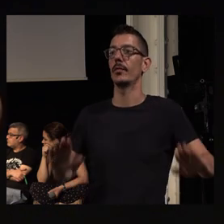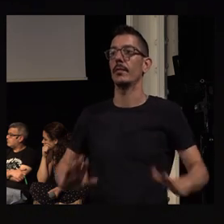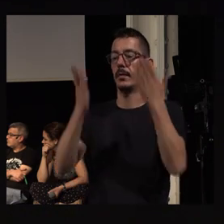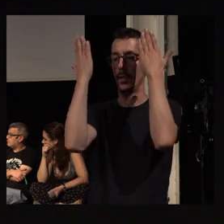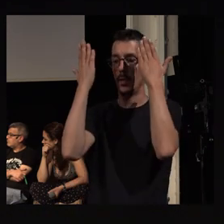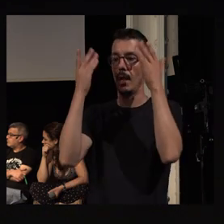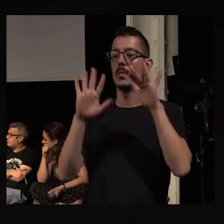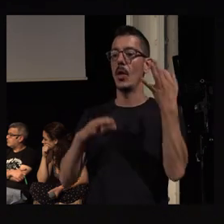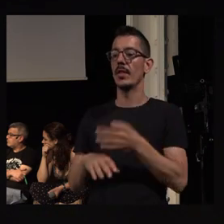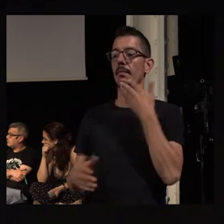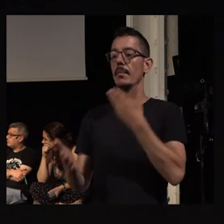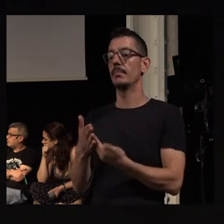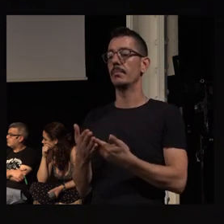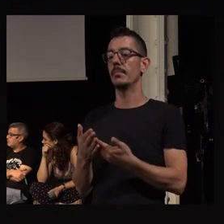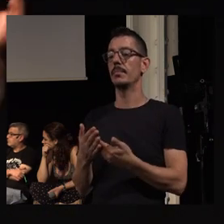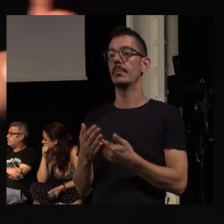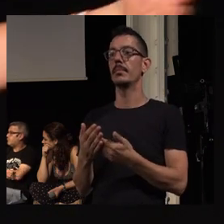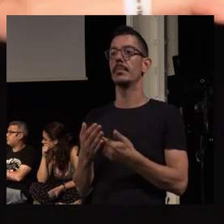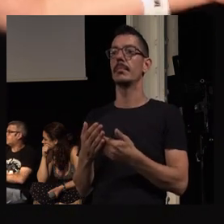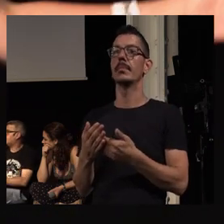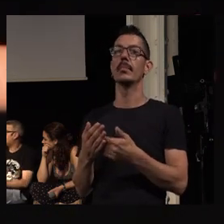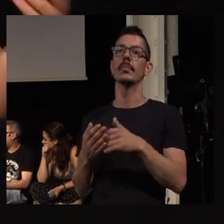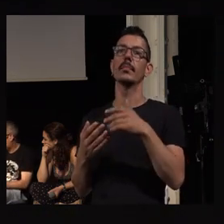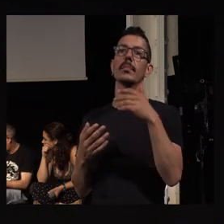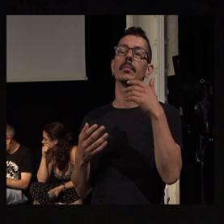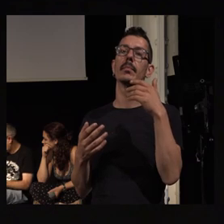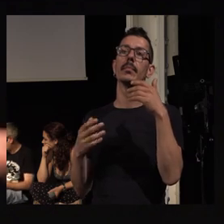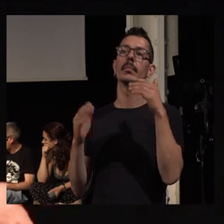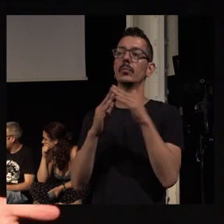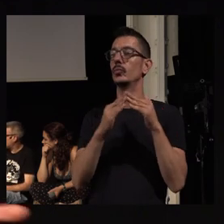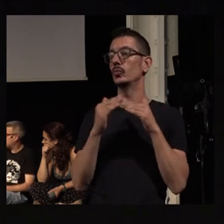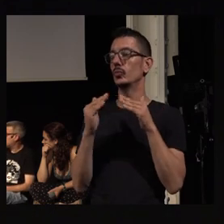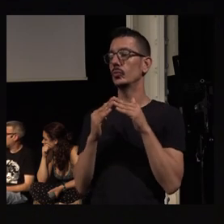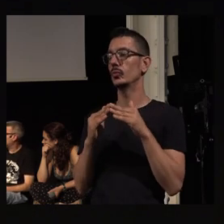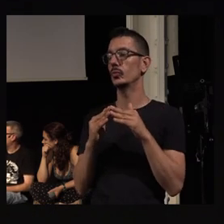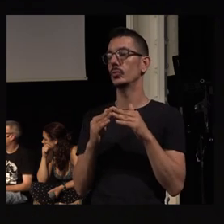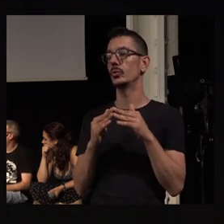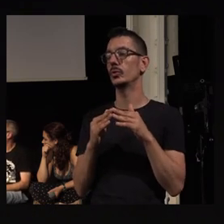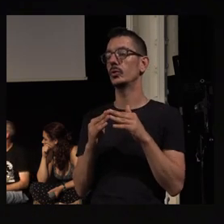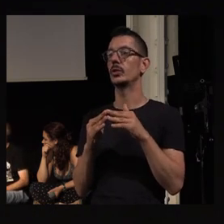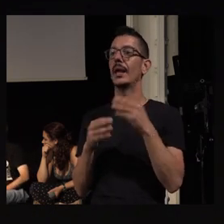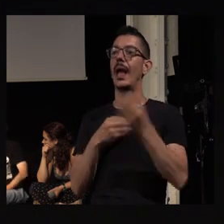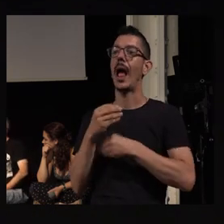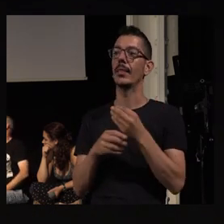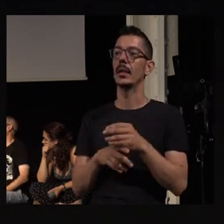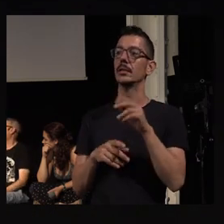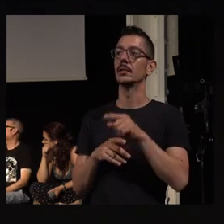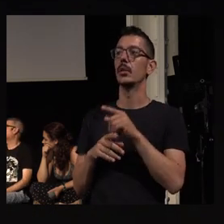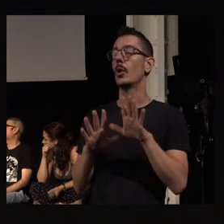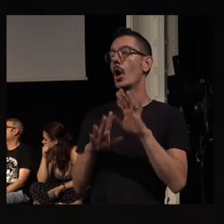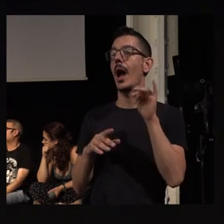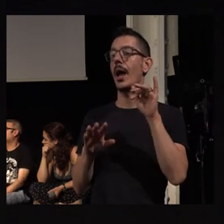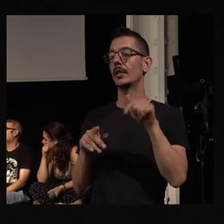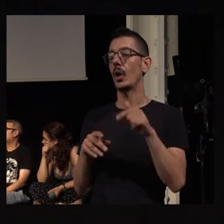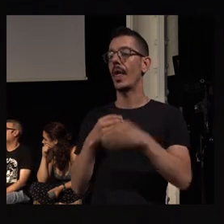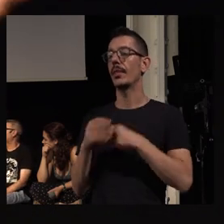pedir con cierta... Es decir, no puedes ir y, oye, ponme un chalé. O sea, esto no se puede hacer en las políticas públicas. Pero hay